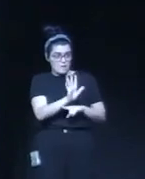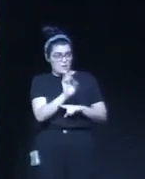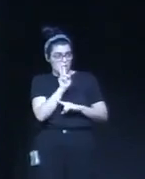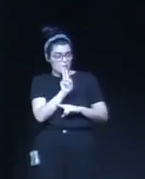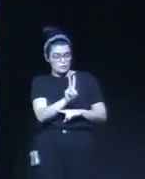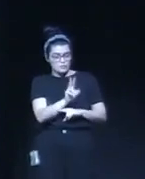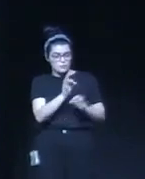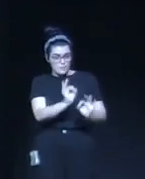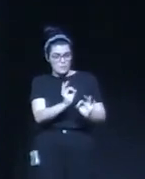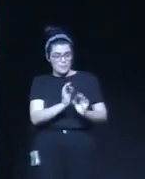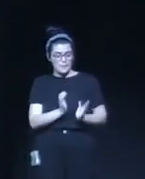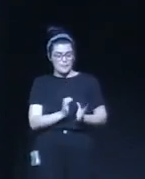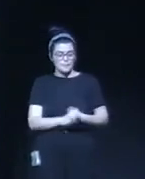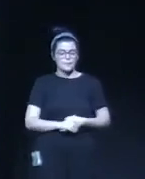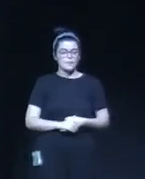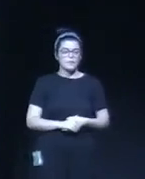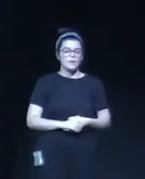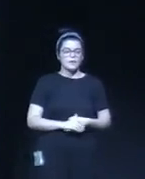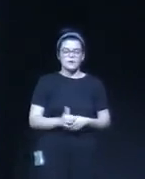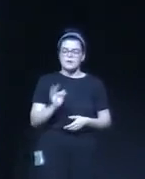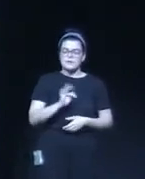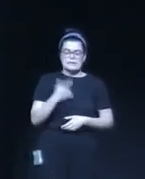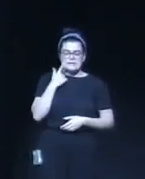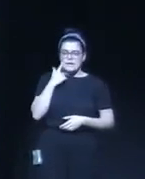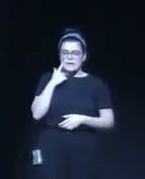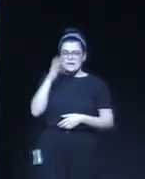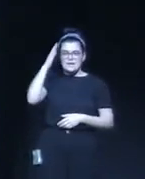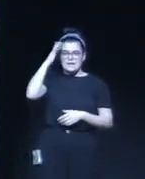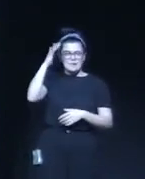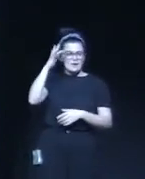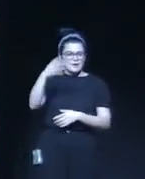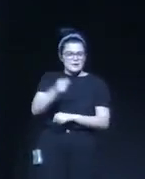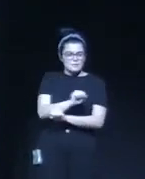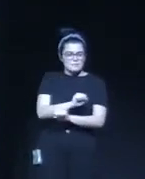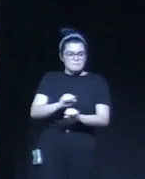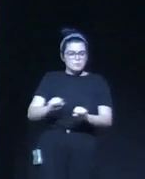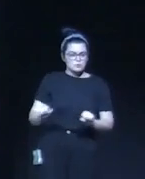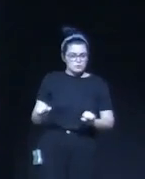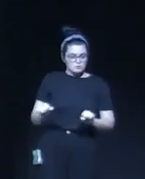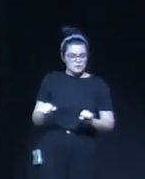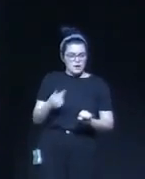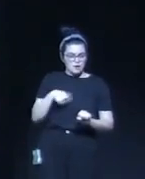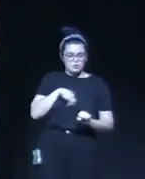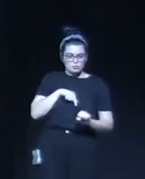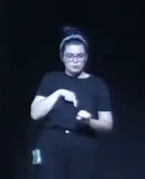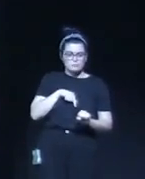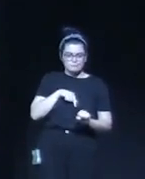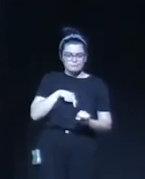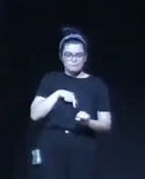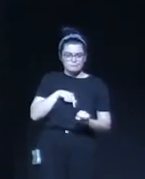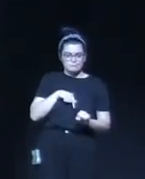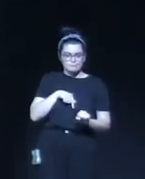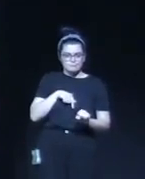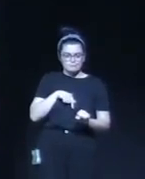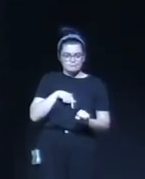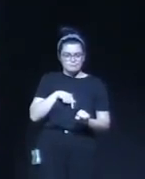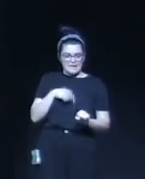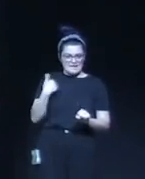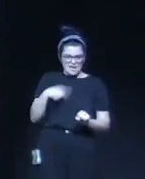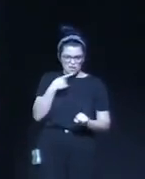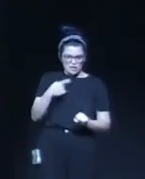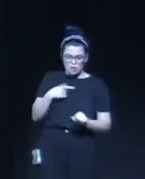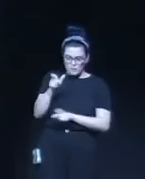Es que no te puedes imaginar. Ya nos dijeron alguno que entendía mucho que estaba metido en ello,